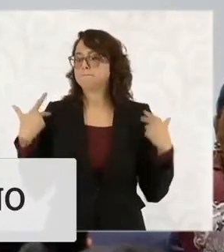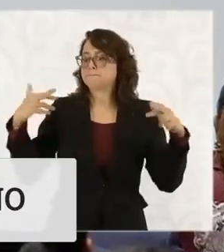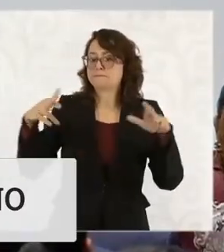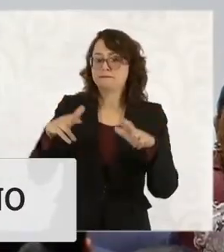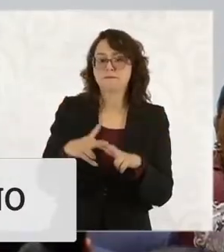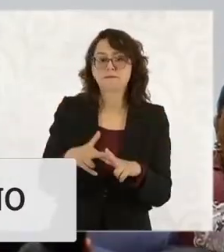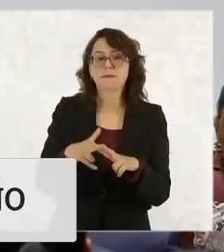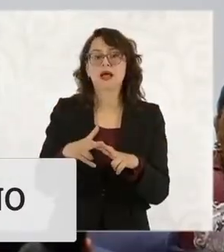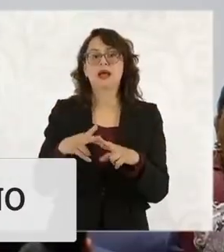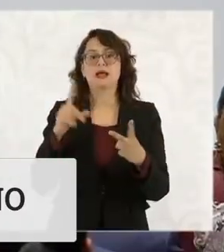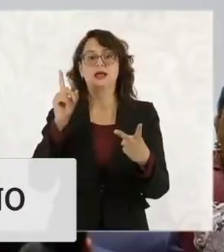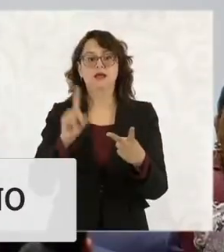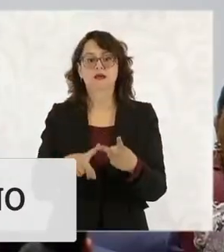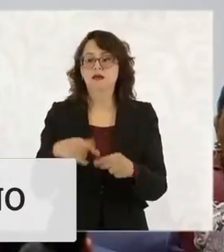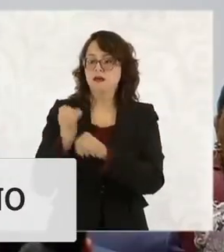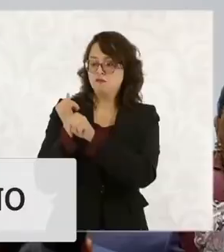profesores,